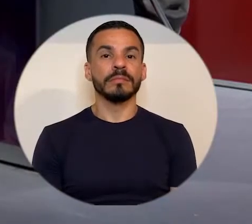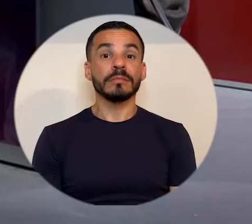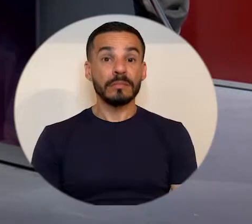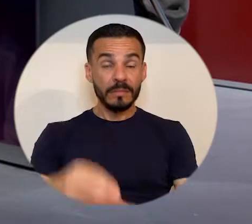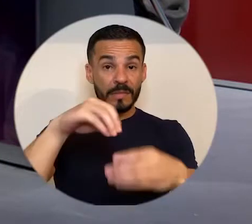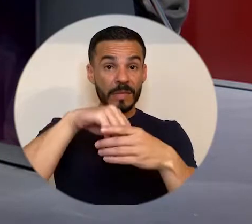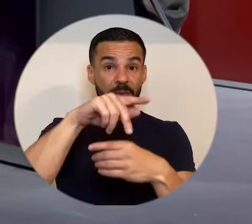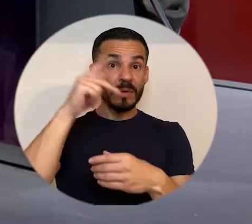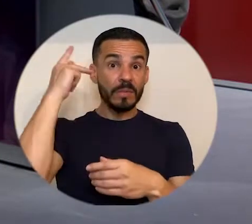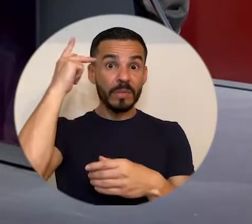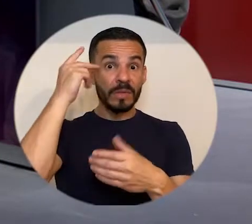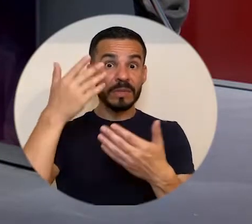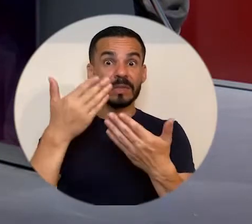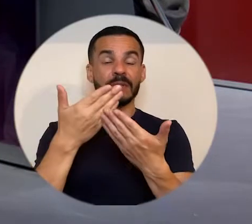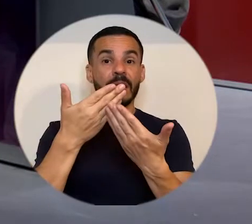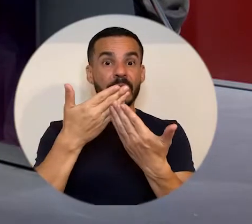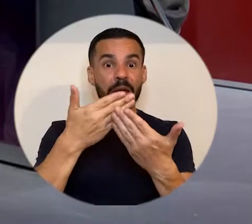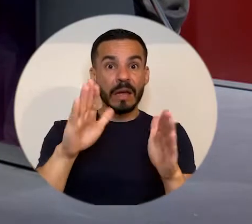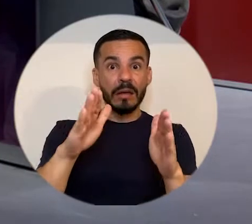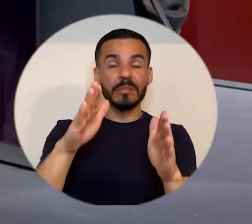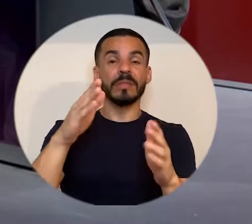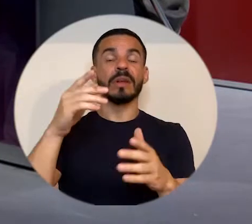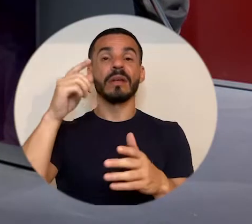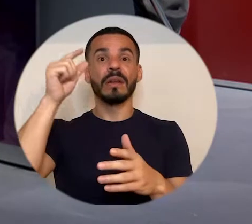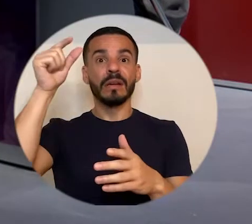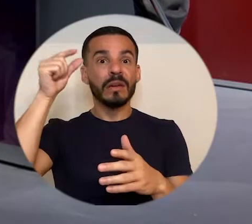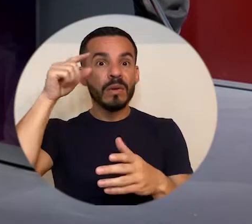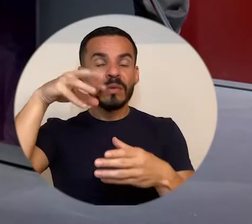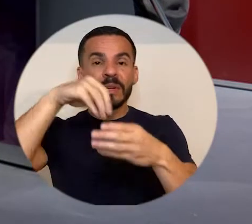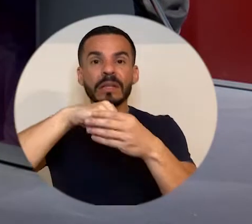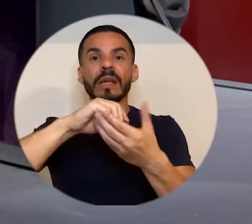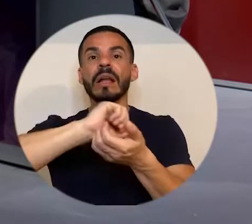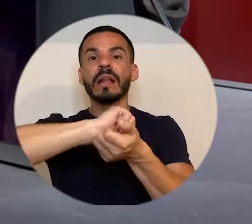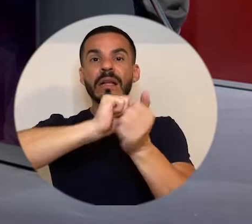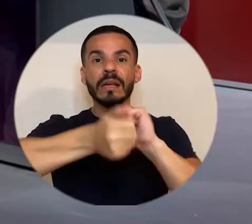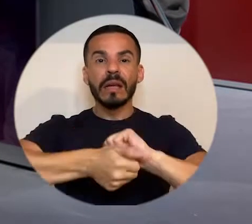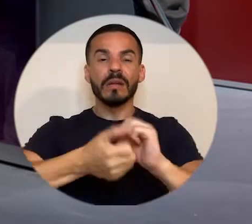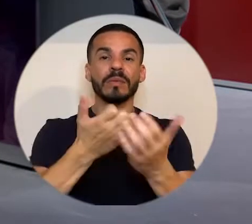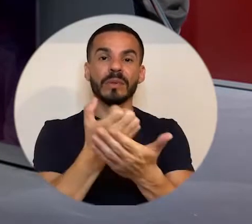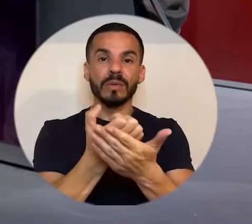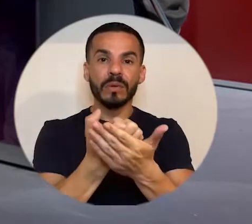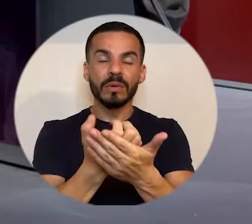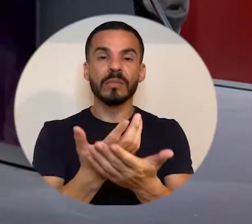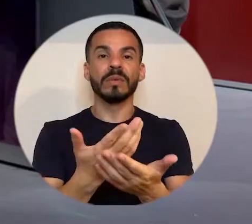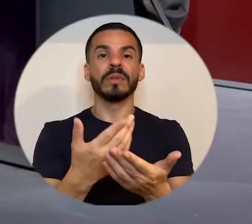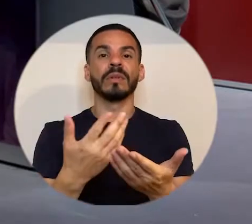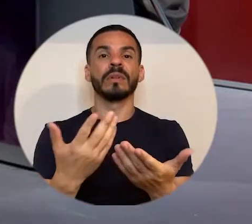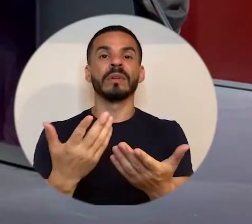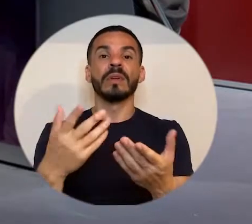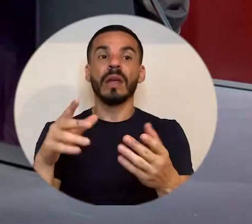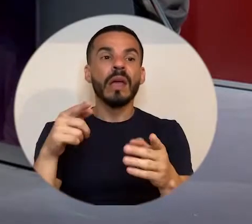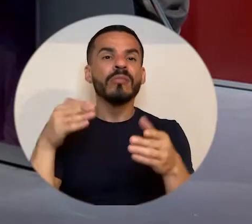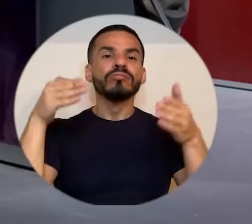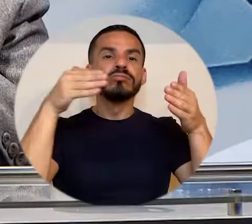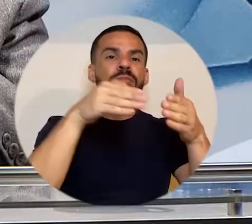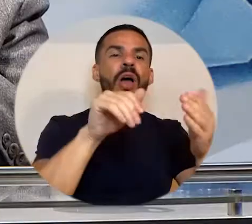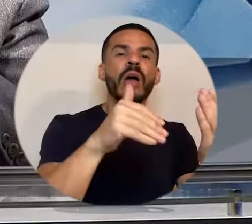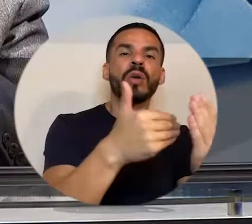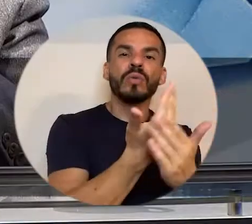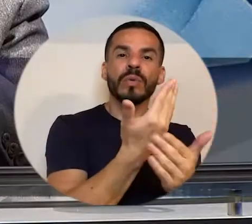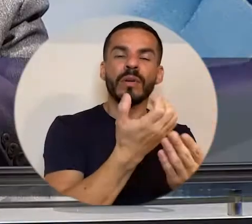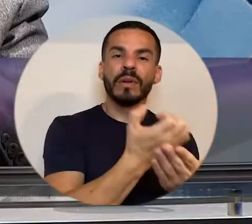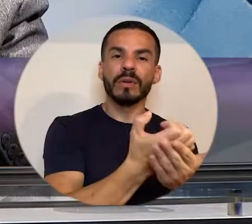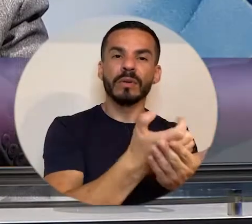Dentro de esa política de ampliación del Estado está la transformación económica a una nueva economía,